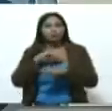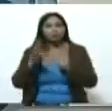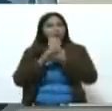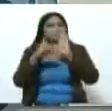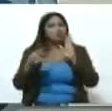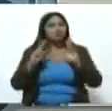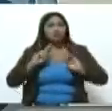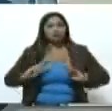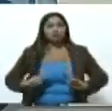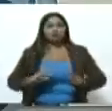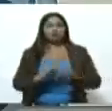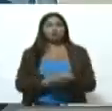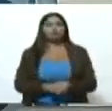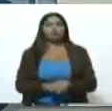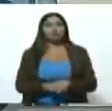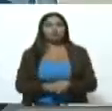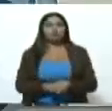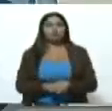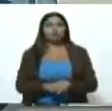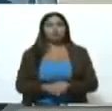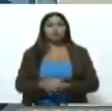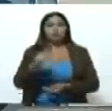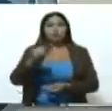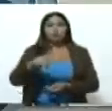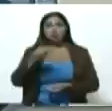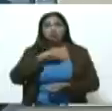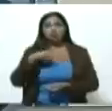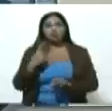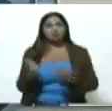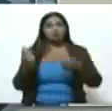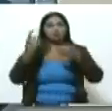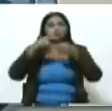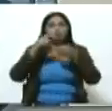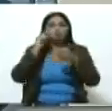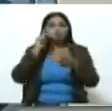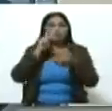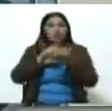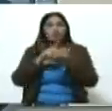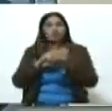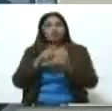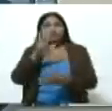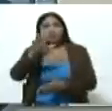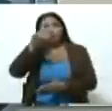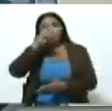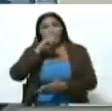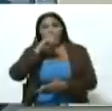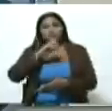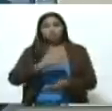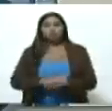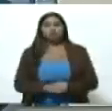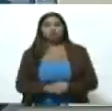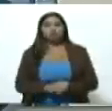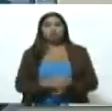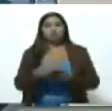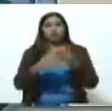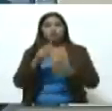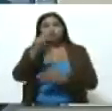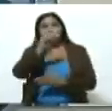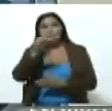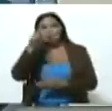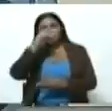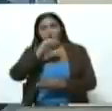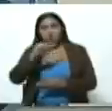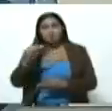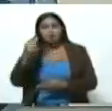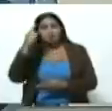humanos. Hoy, entonces, arribamos a estos 5 años, es una semana aniversaria,